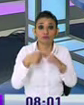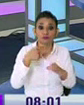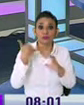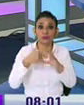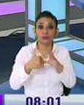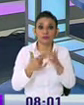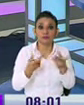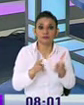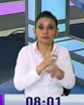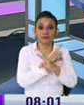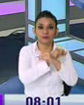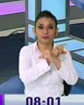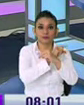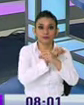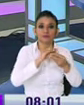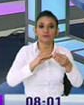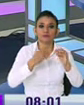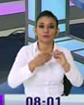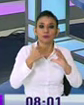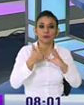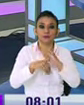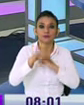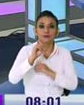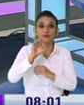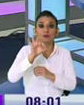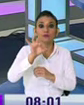redes sociales. El número de WhatsApp, el